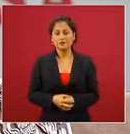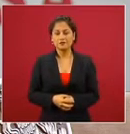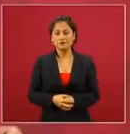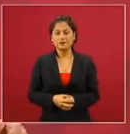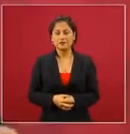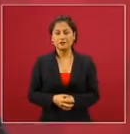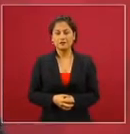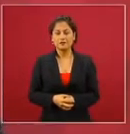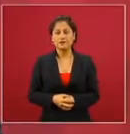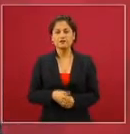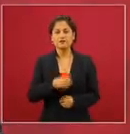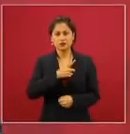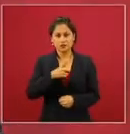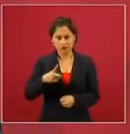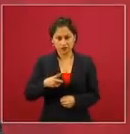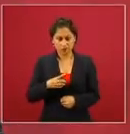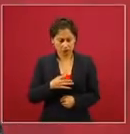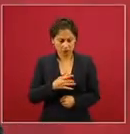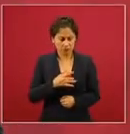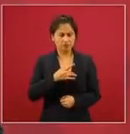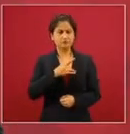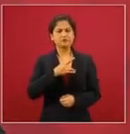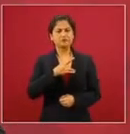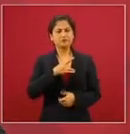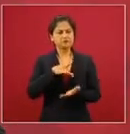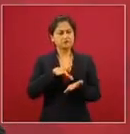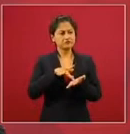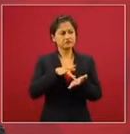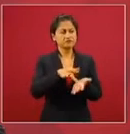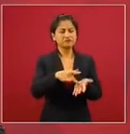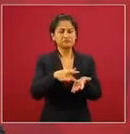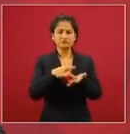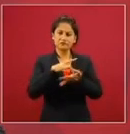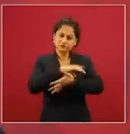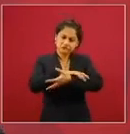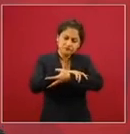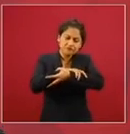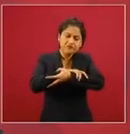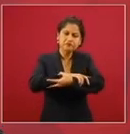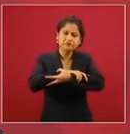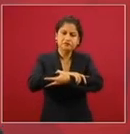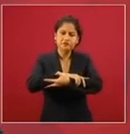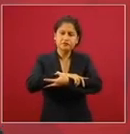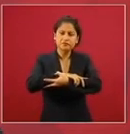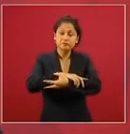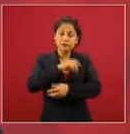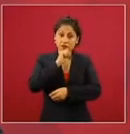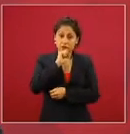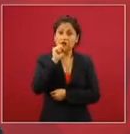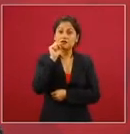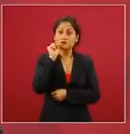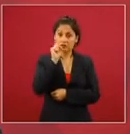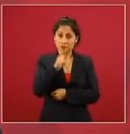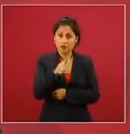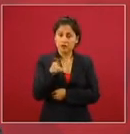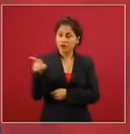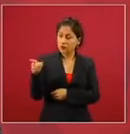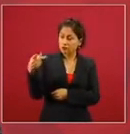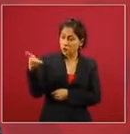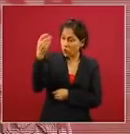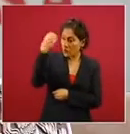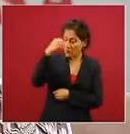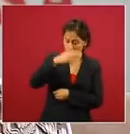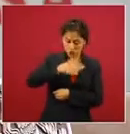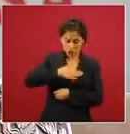Ser fraternos y desde luego discrepar, ¿por qué no? Eso es la democracia, no